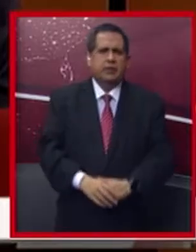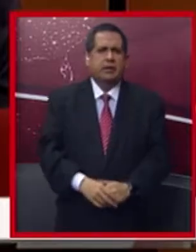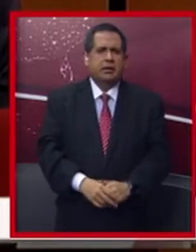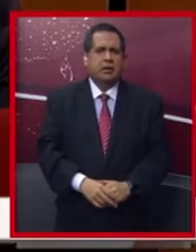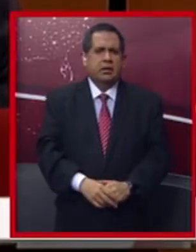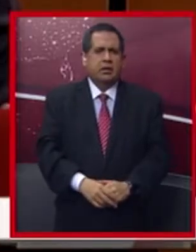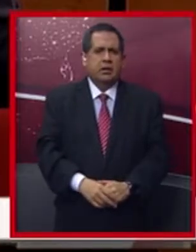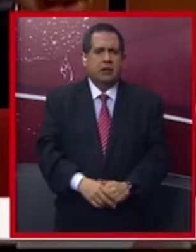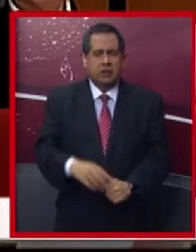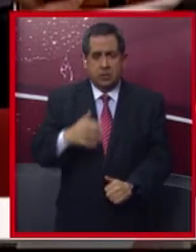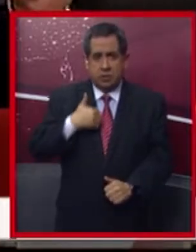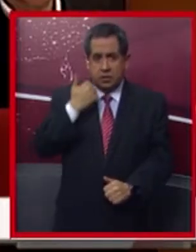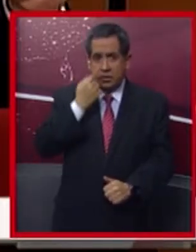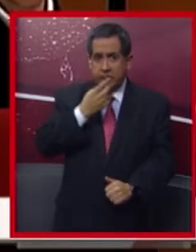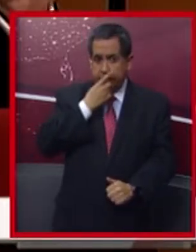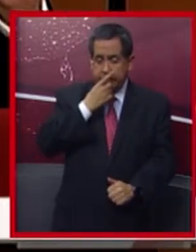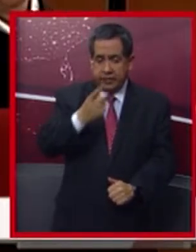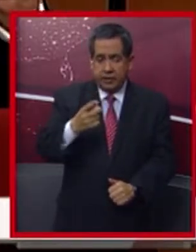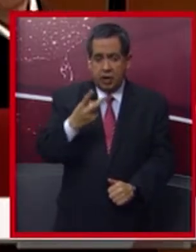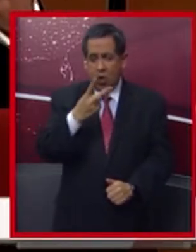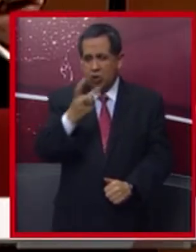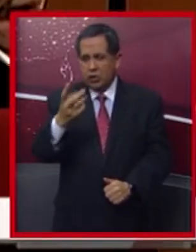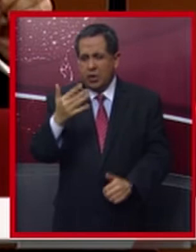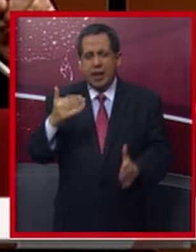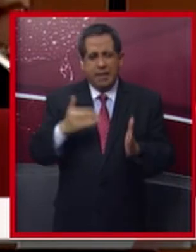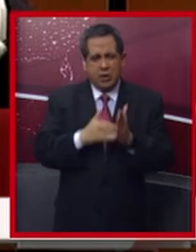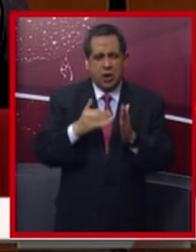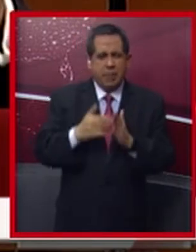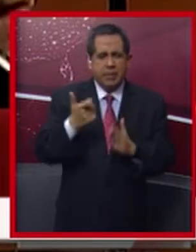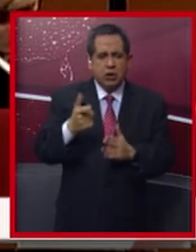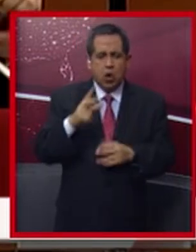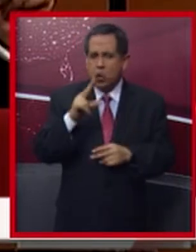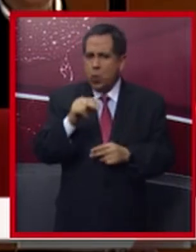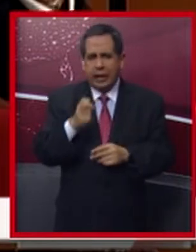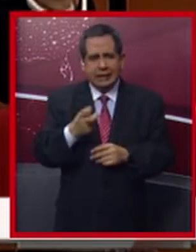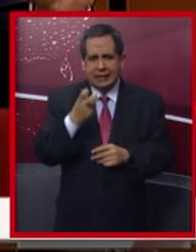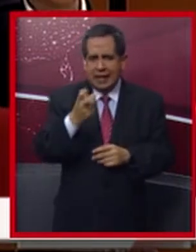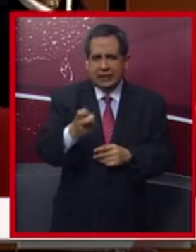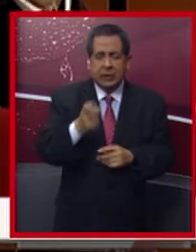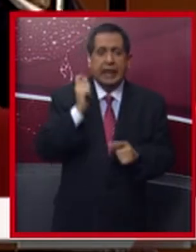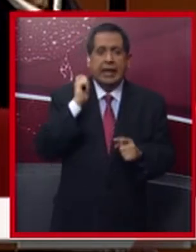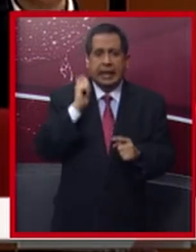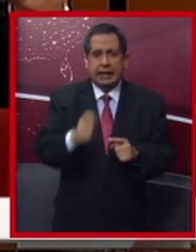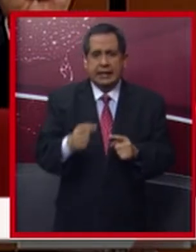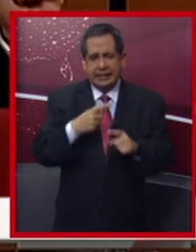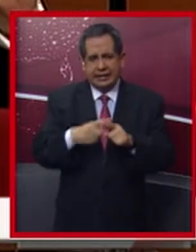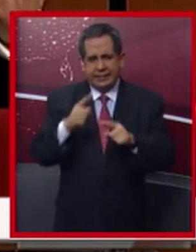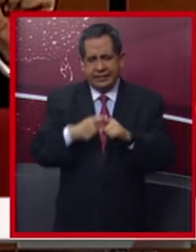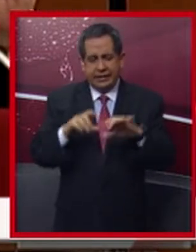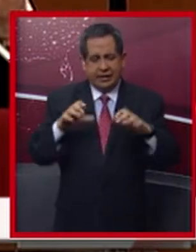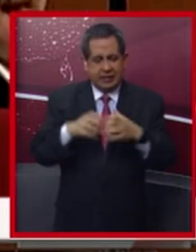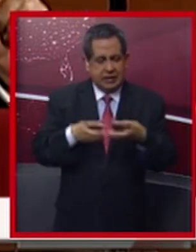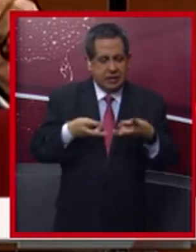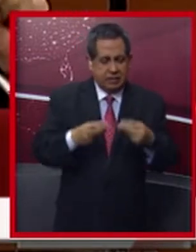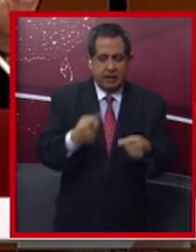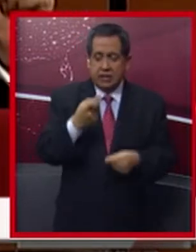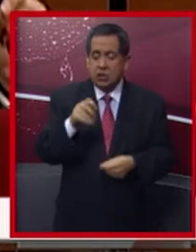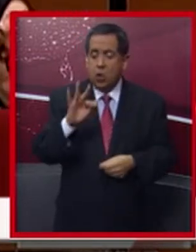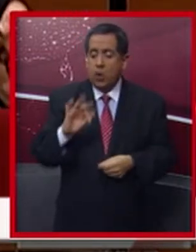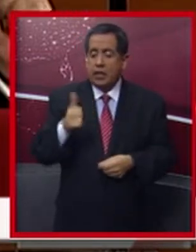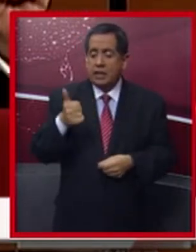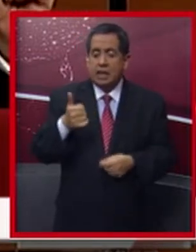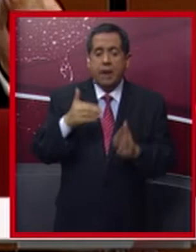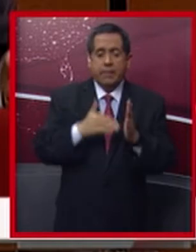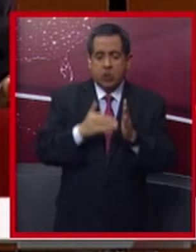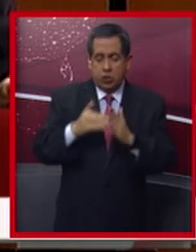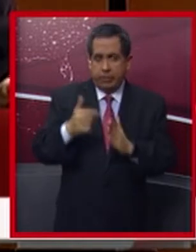Y quiero decirles que lo que se habló de 250 millones de pesos no es tal, representa toda esa erogación 146